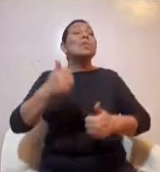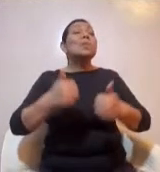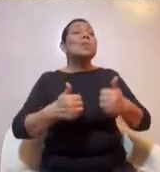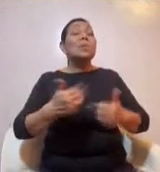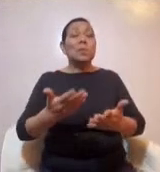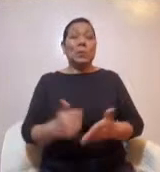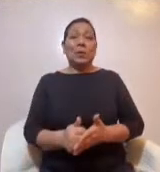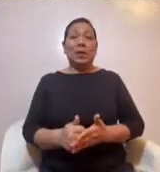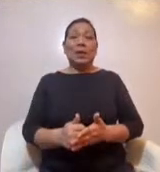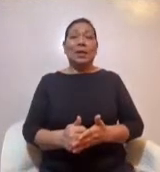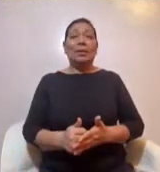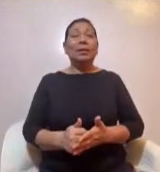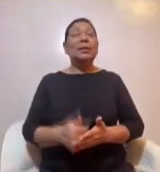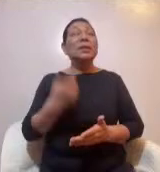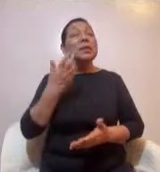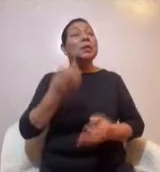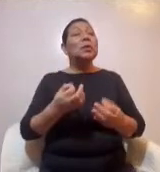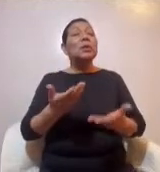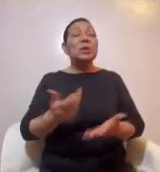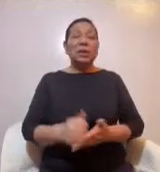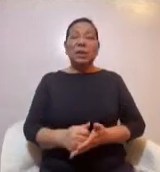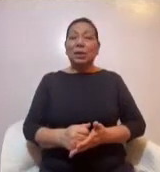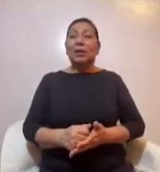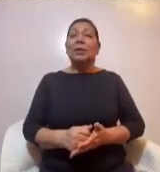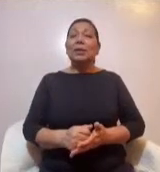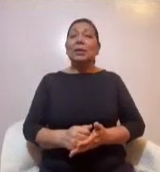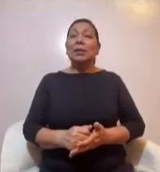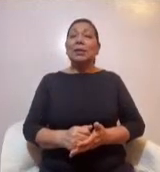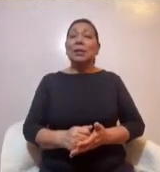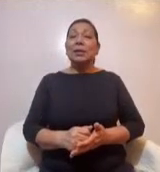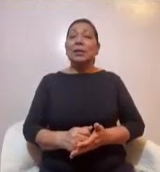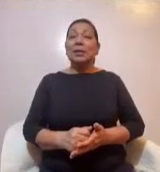¿Cuáles son los efectos de la sentencia?